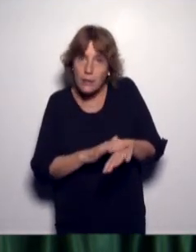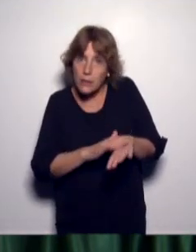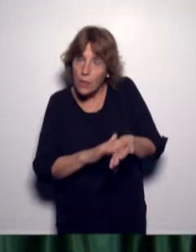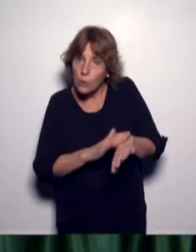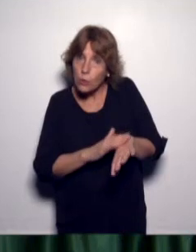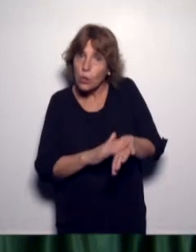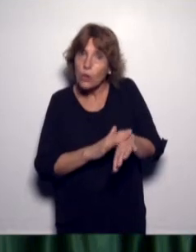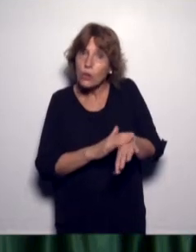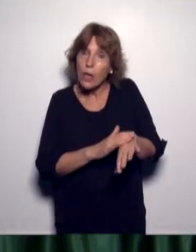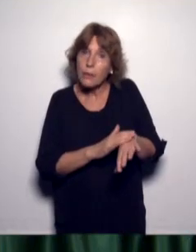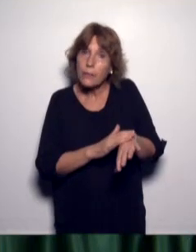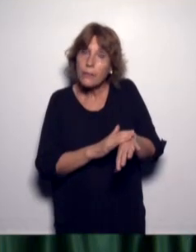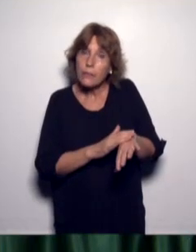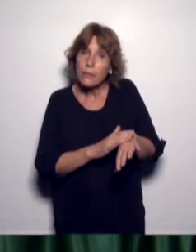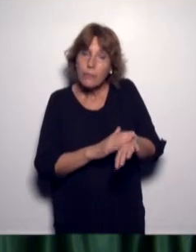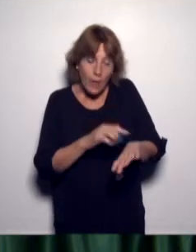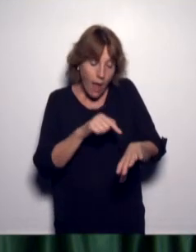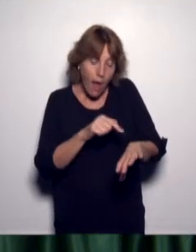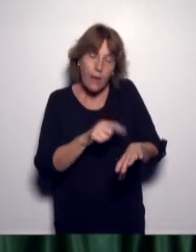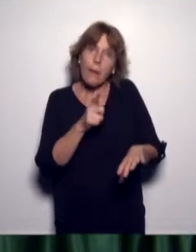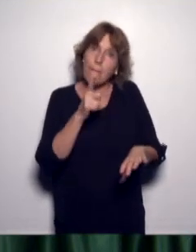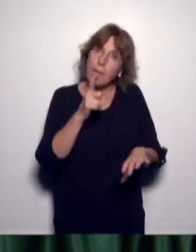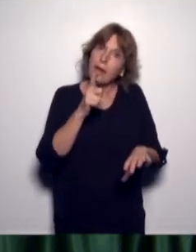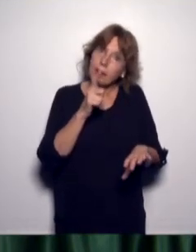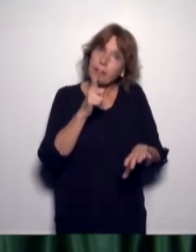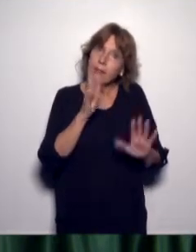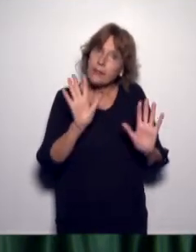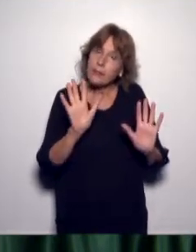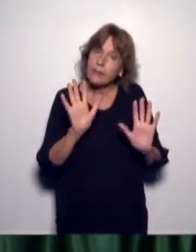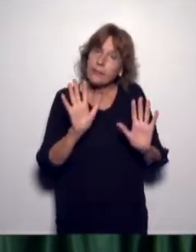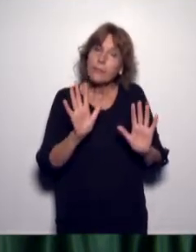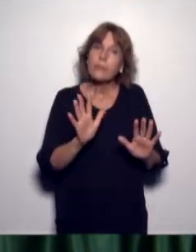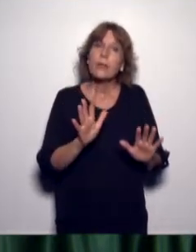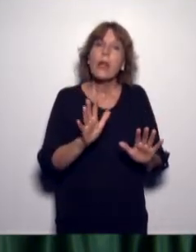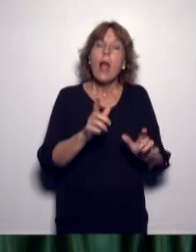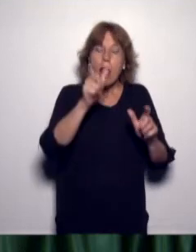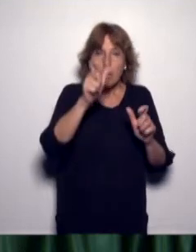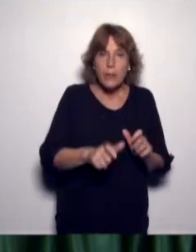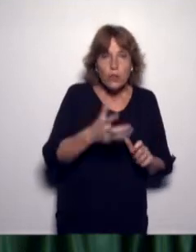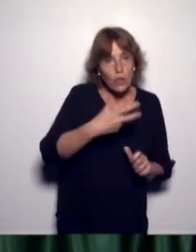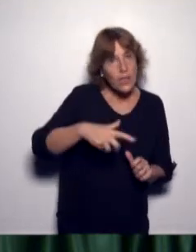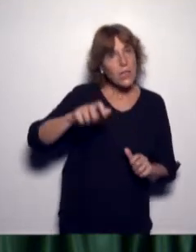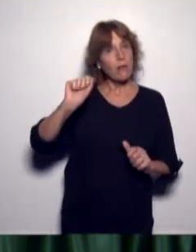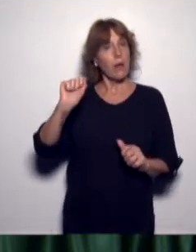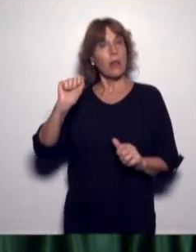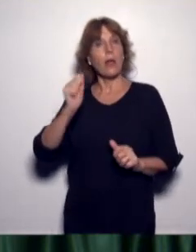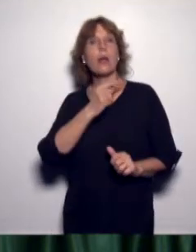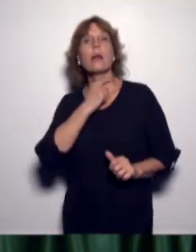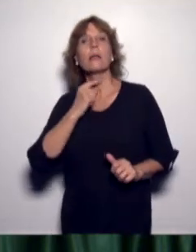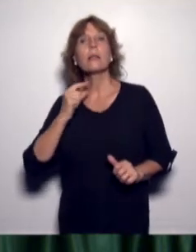mancha lustrosa, la persona tiene que ser llevada al sacerdote.